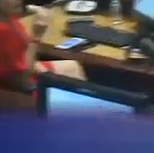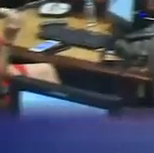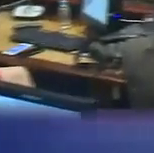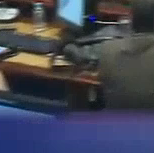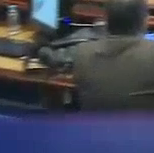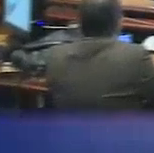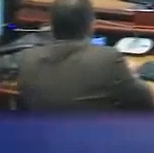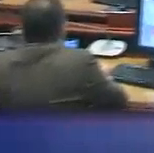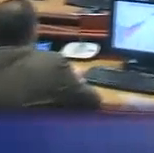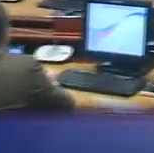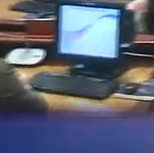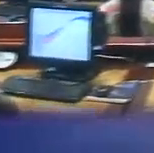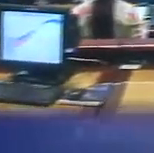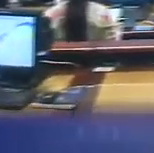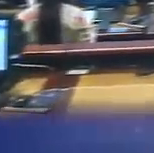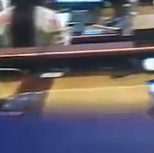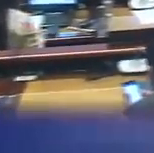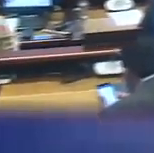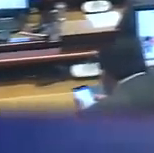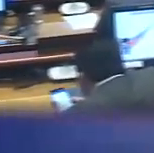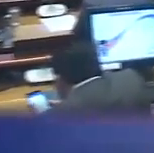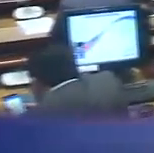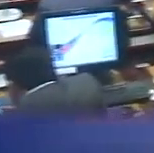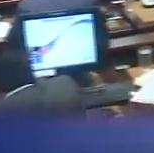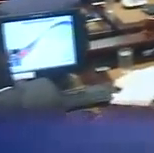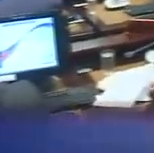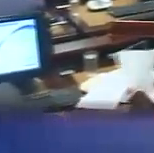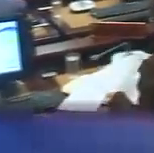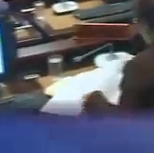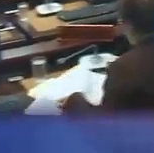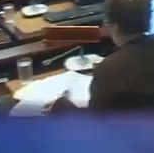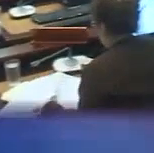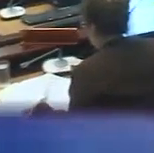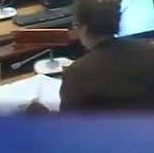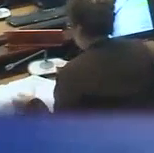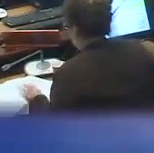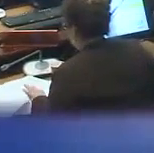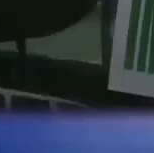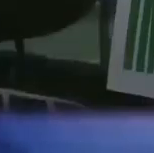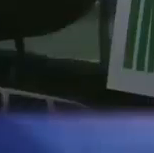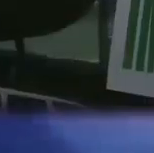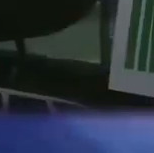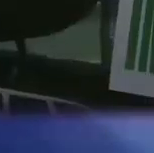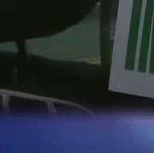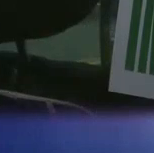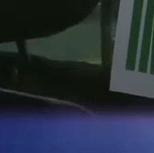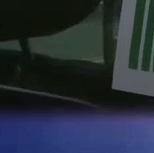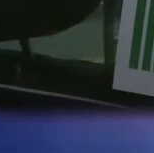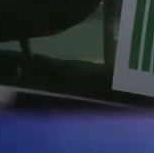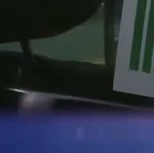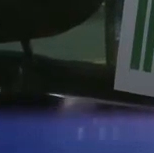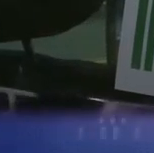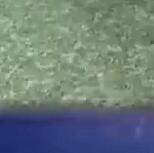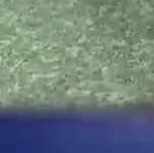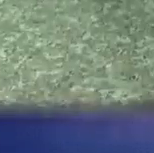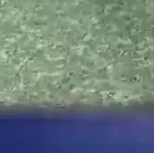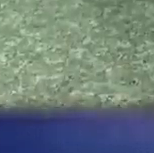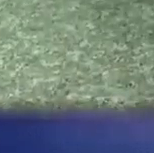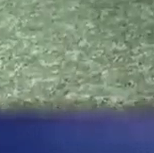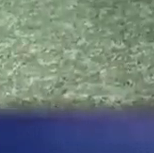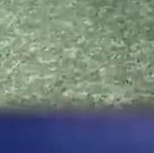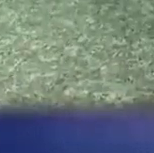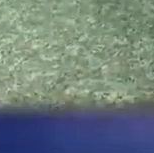Proyecto de ley para derogar el impuesto verde superó el primer debate. Varios legisladores piden la devolución de los valores a